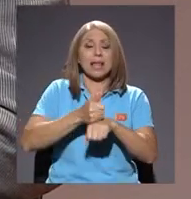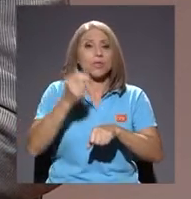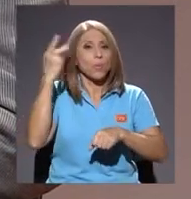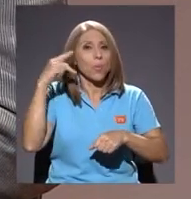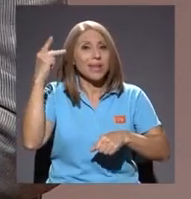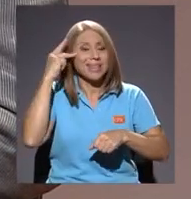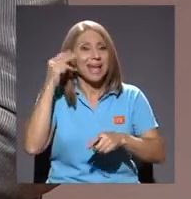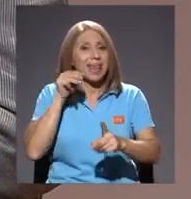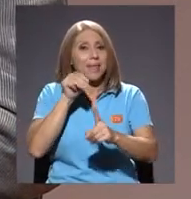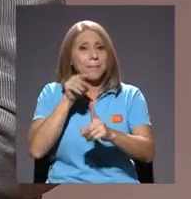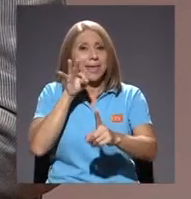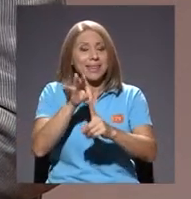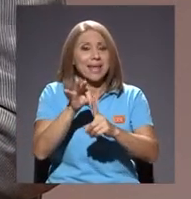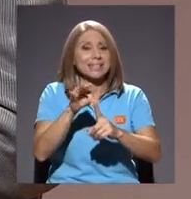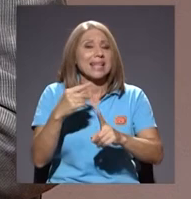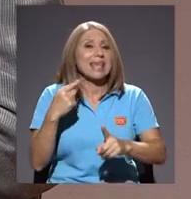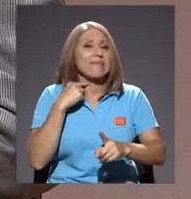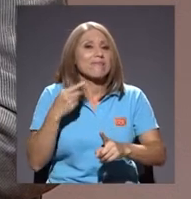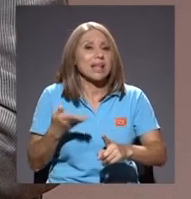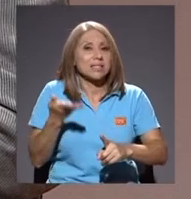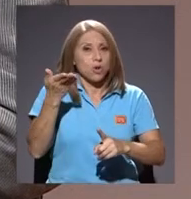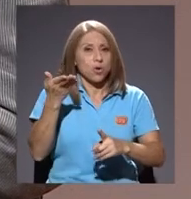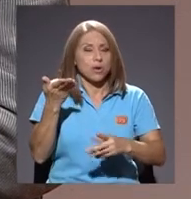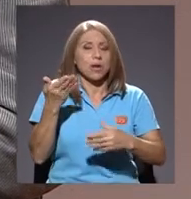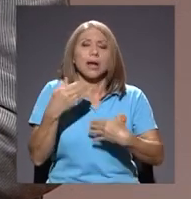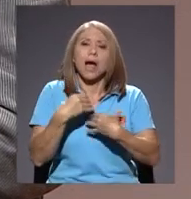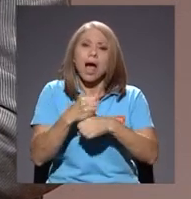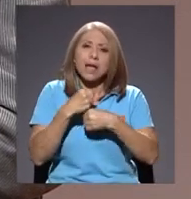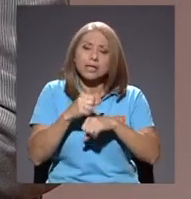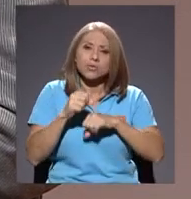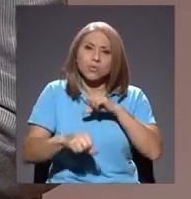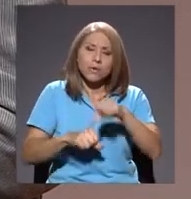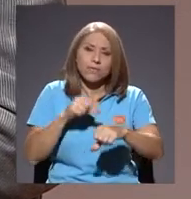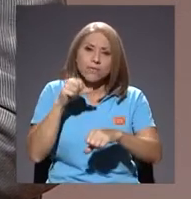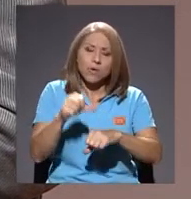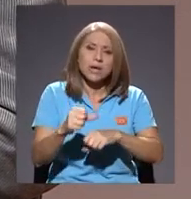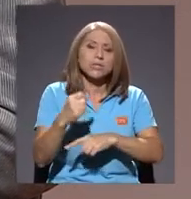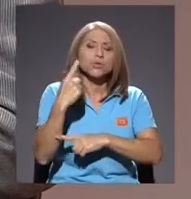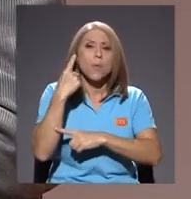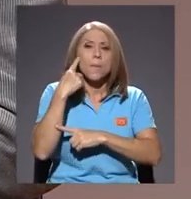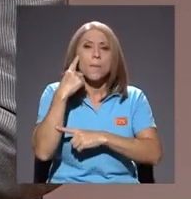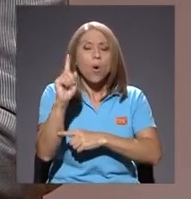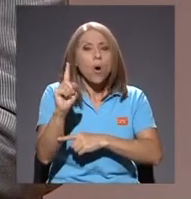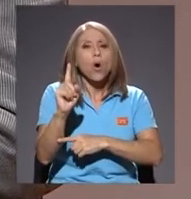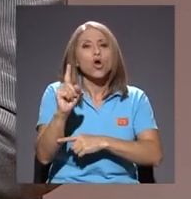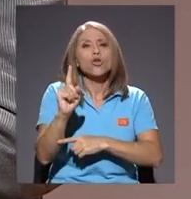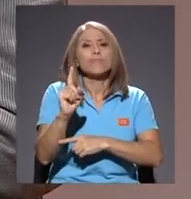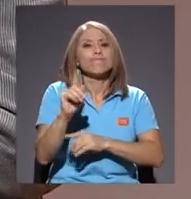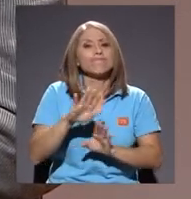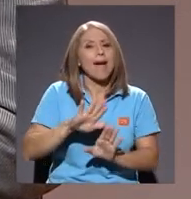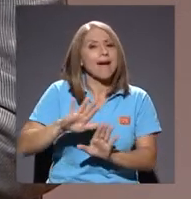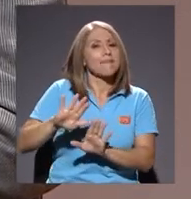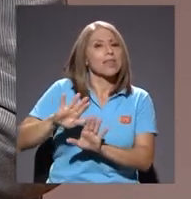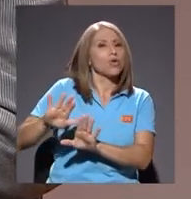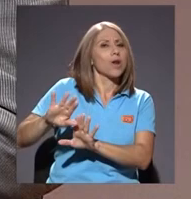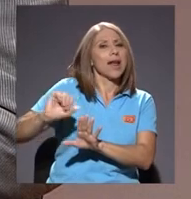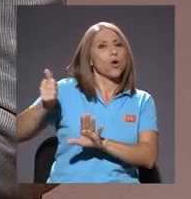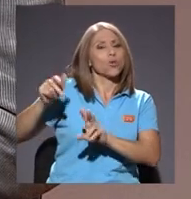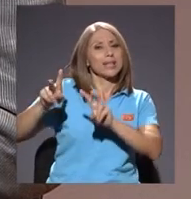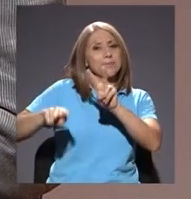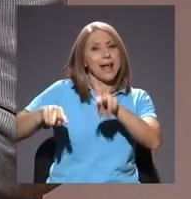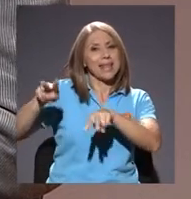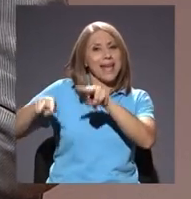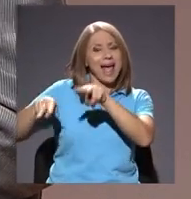inflación avn y ha hecho un esfuerzo por abandonar lo que eran aquellas otras variables